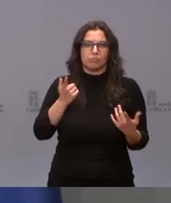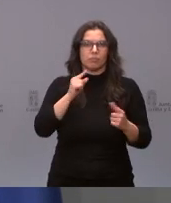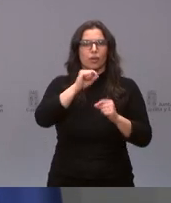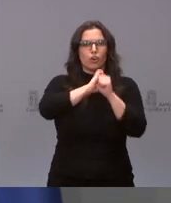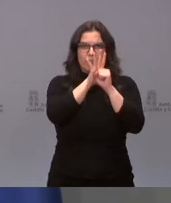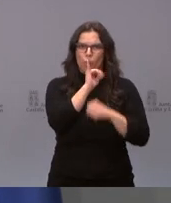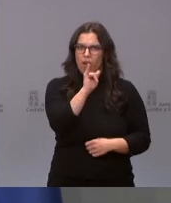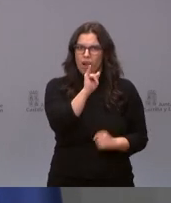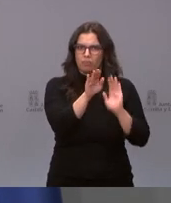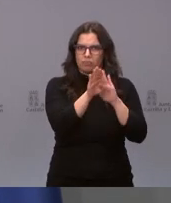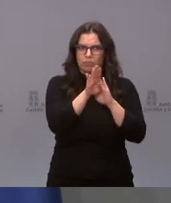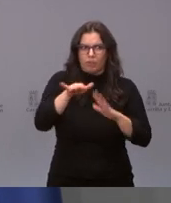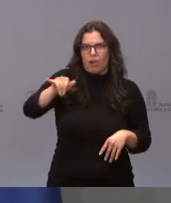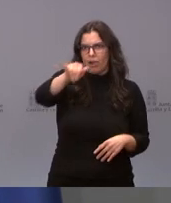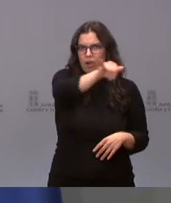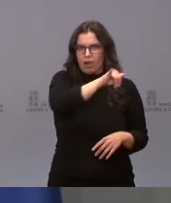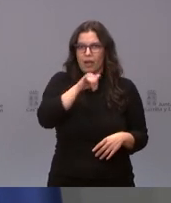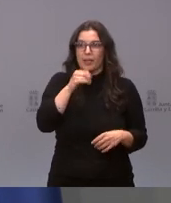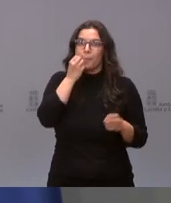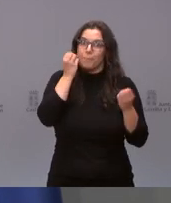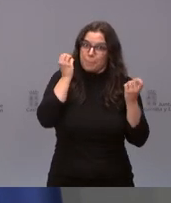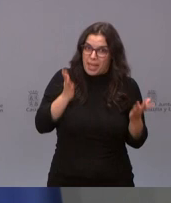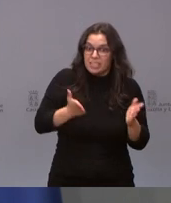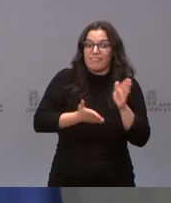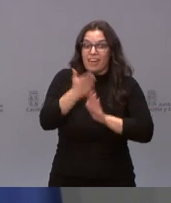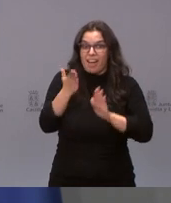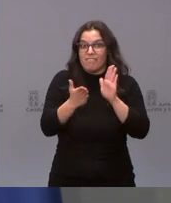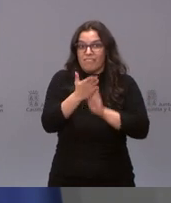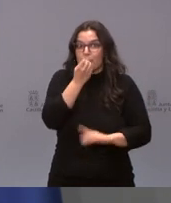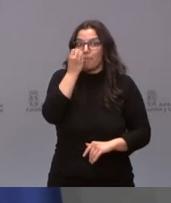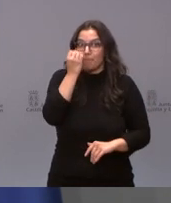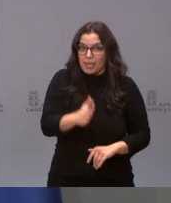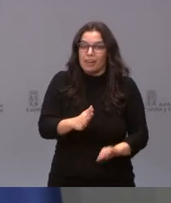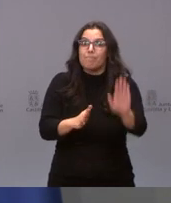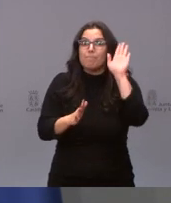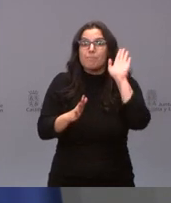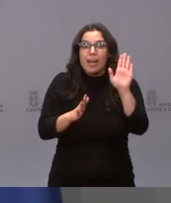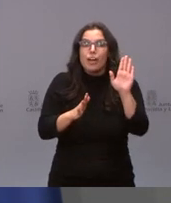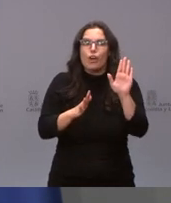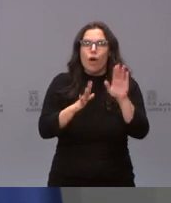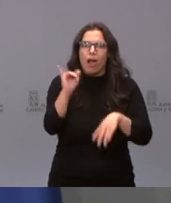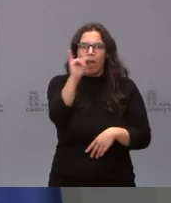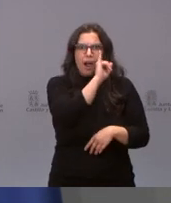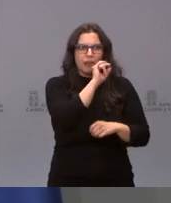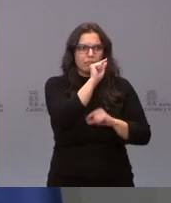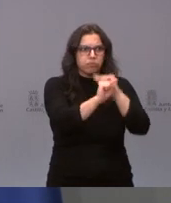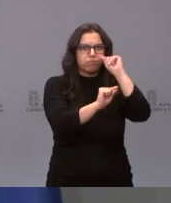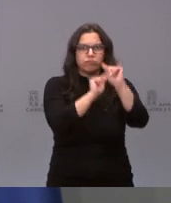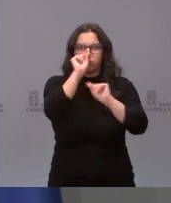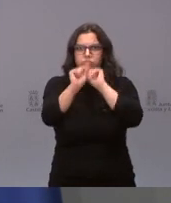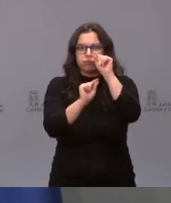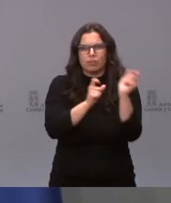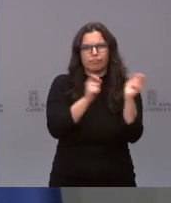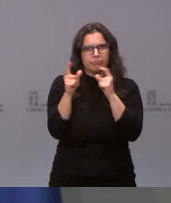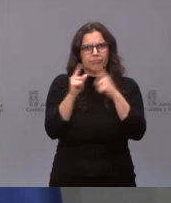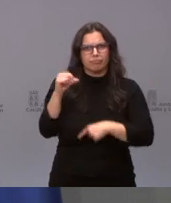entre nosotros que estamos bien no vamos mal pero pero todavía está circulando todavía hay muchos ingresos